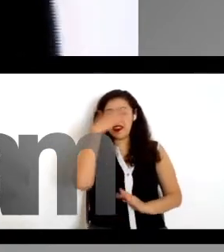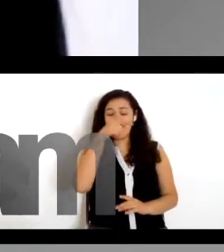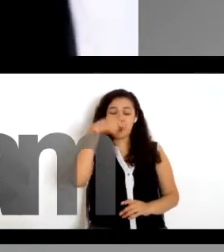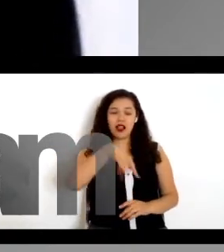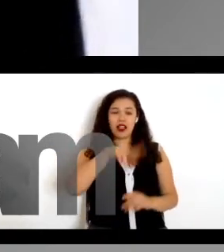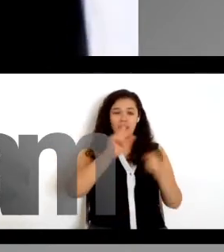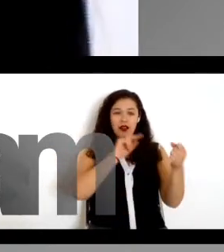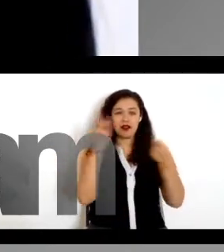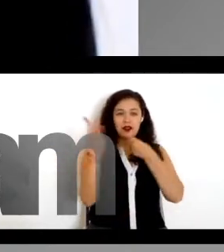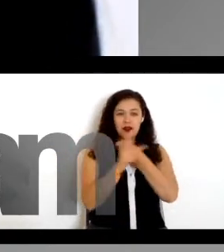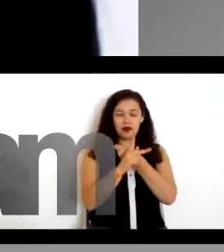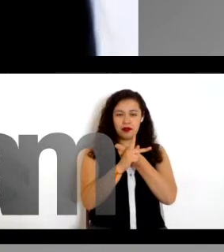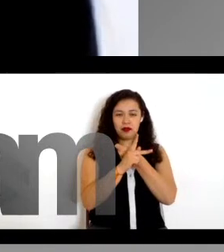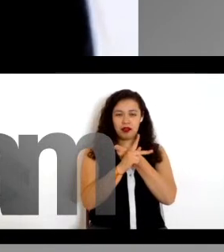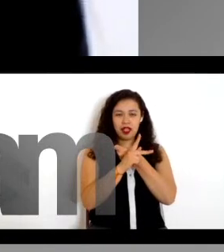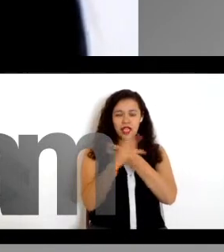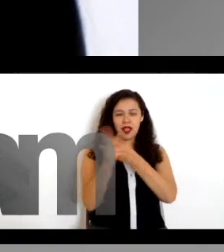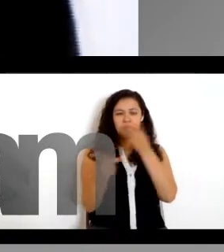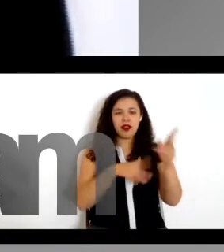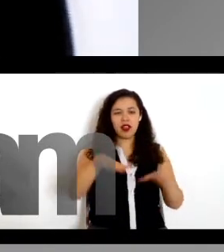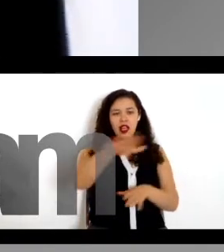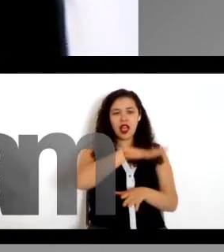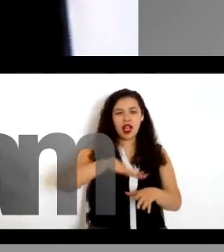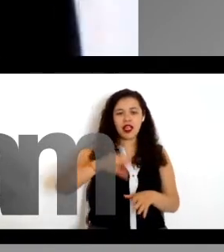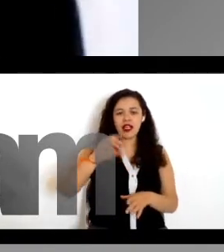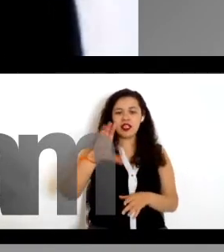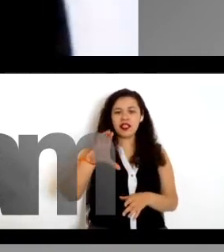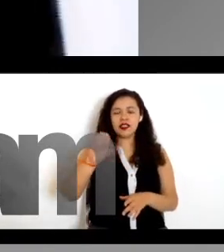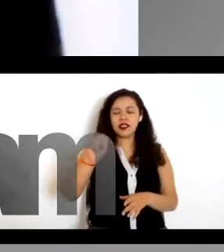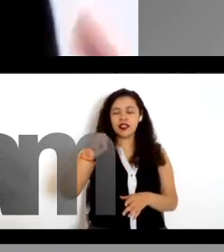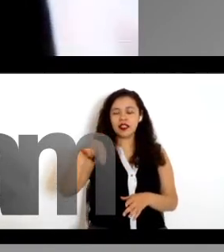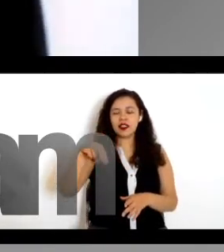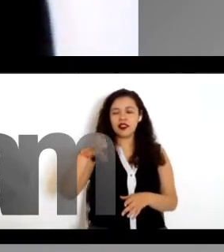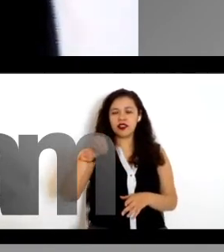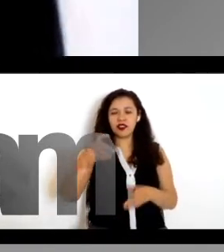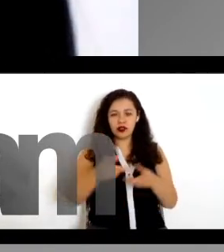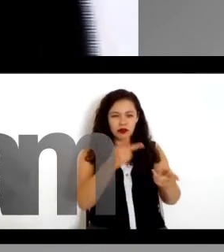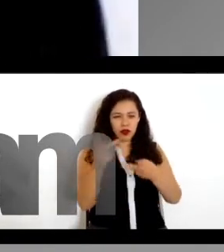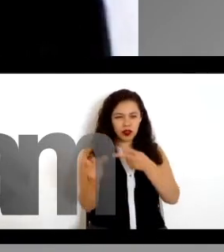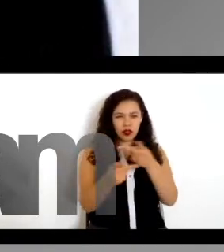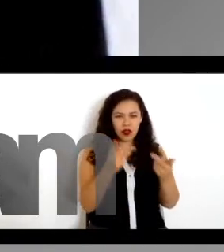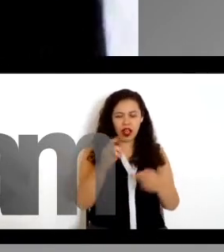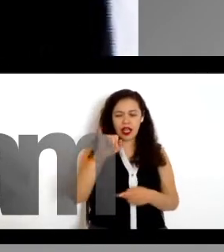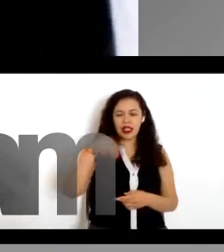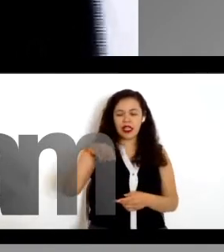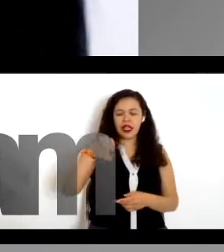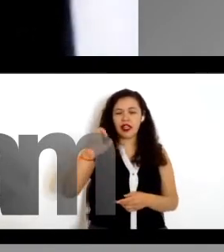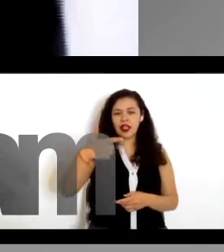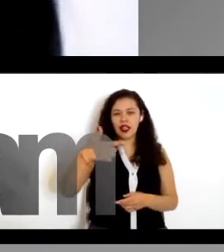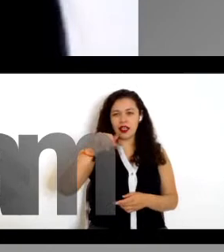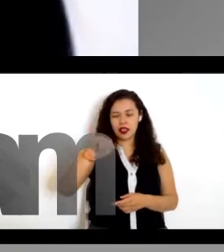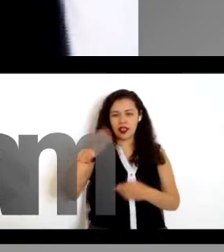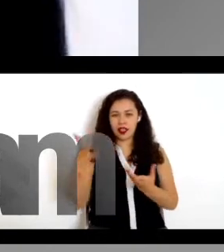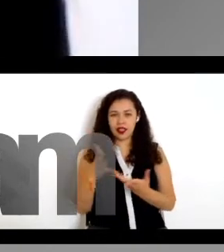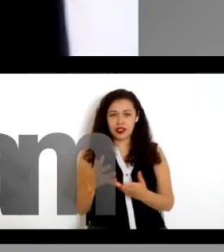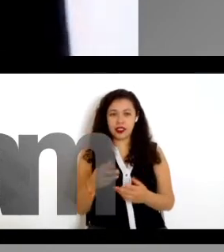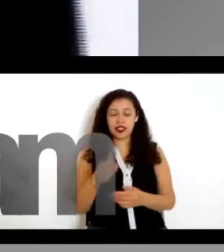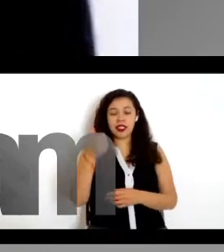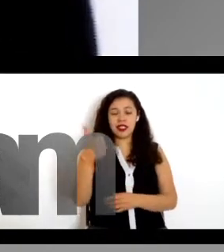último censo de población y vivienda del INEGI, pues somos más de 6 millones de personas con